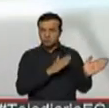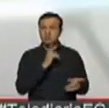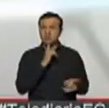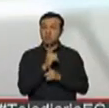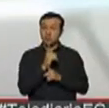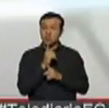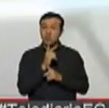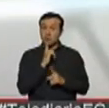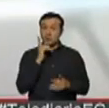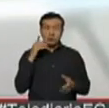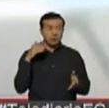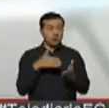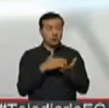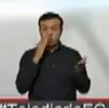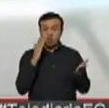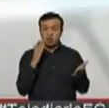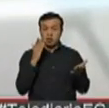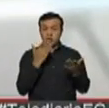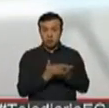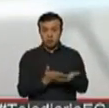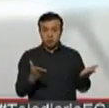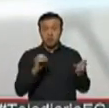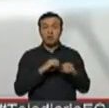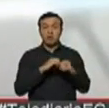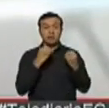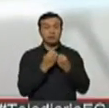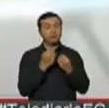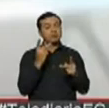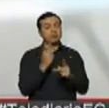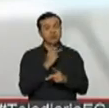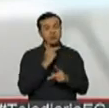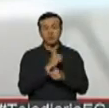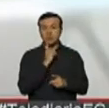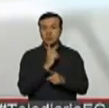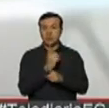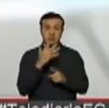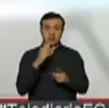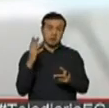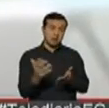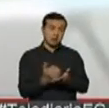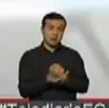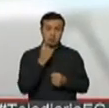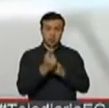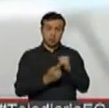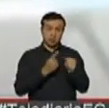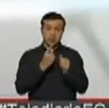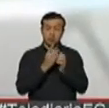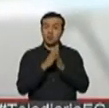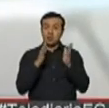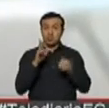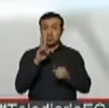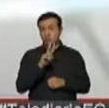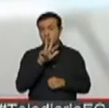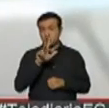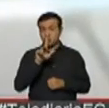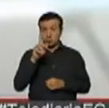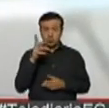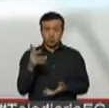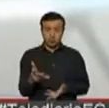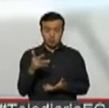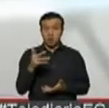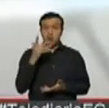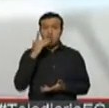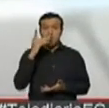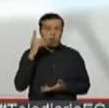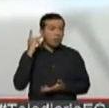golpes fuertes contra este tipo de organizaciones criminales. Como lo dije, hemos incautado en lo que va del año 231 toneladas de